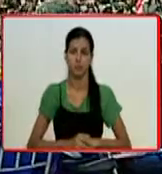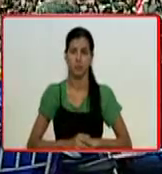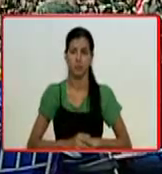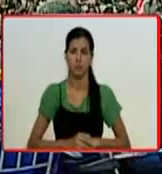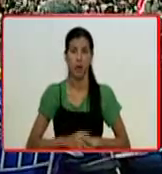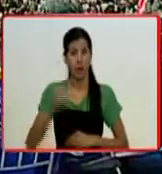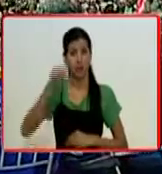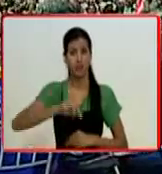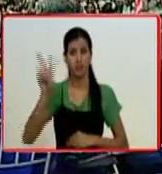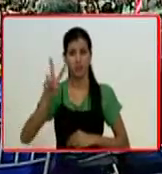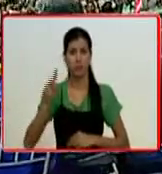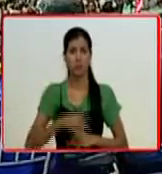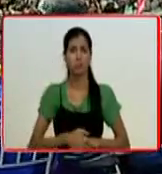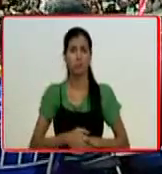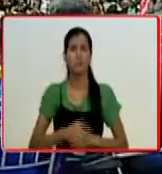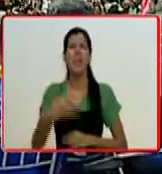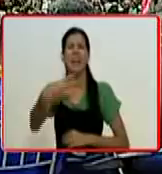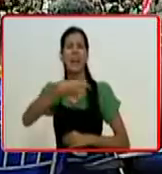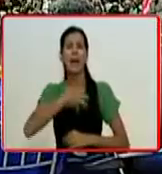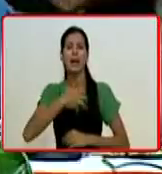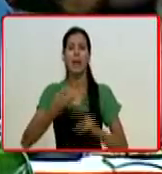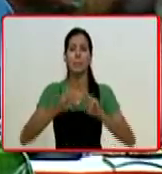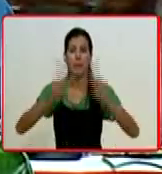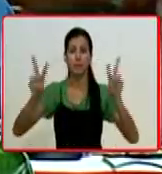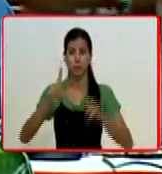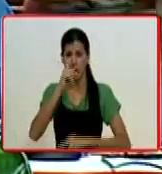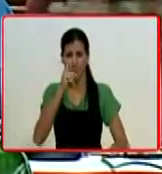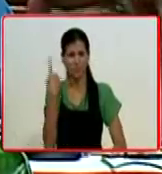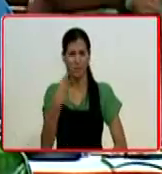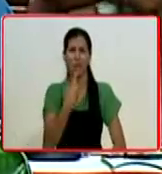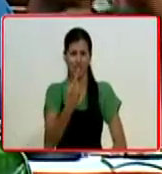En Venezuela se va a imponer la paz. Yo lo dije hace un año.